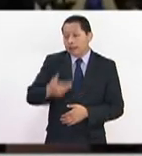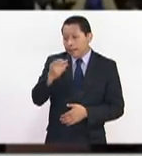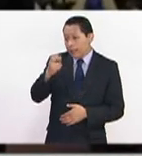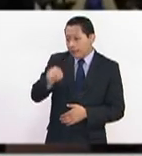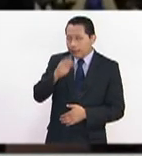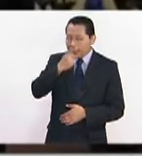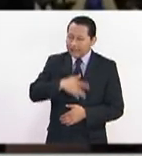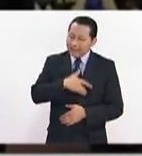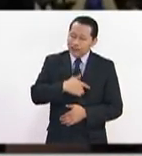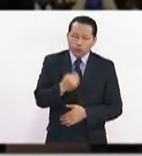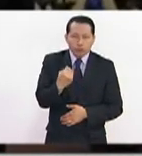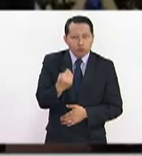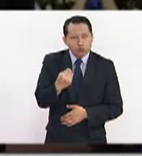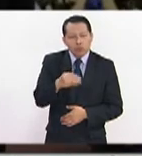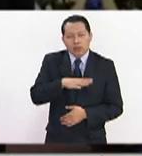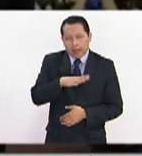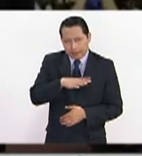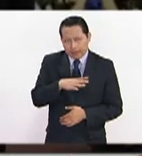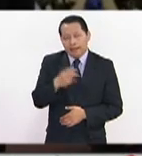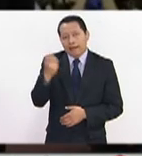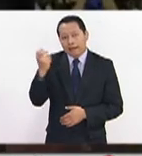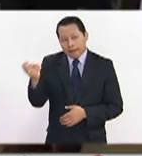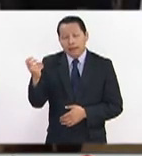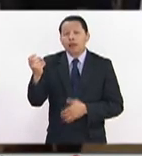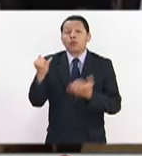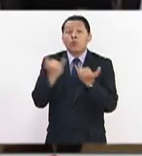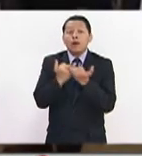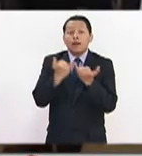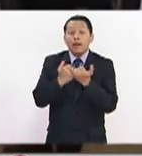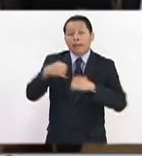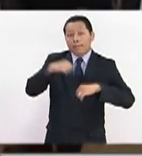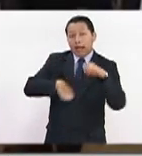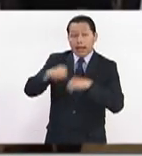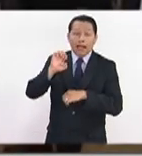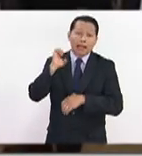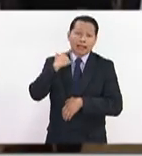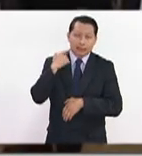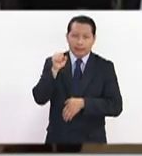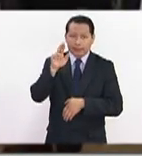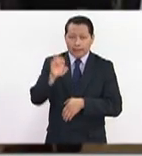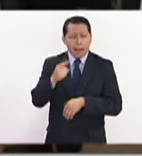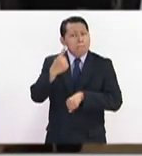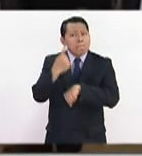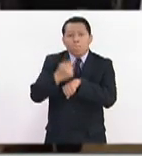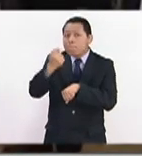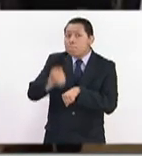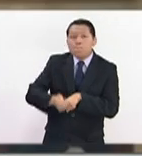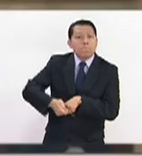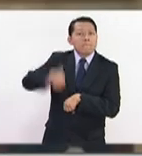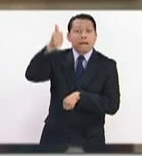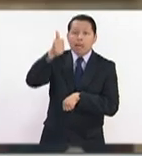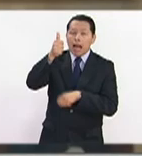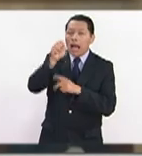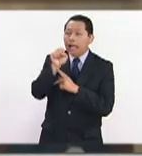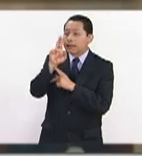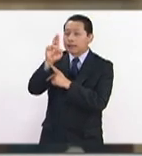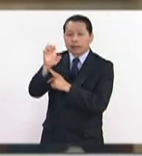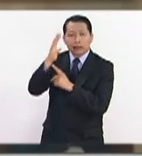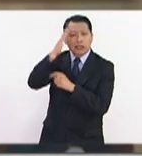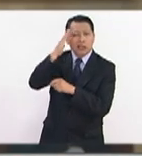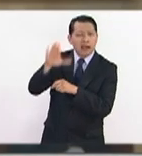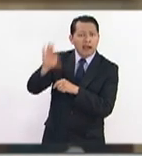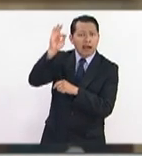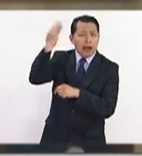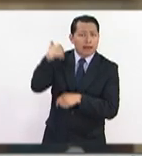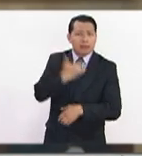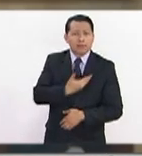Nieto lamentó el fallecimiento de la embajadora y ex canciller, quien fue la primera secretaria de Relaciones Exteriores del país, designada por el